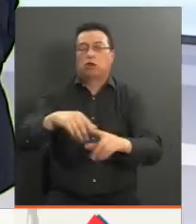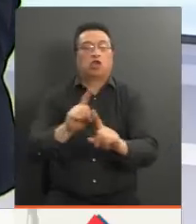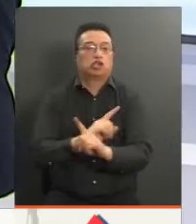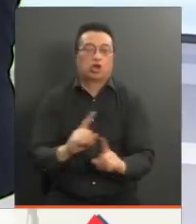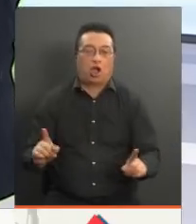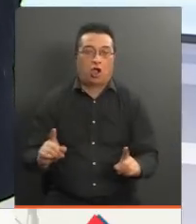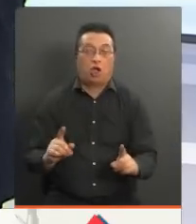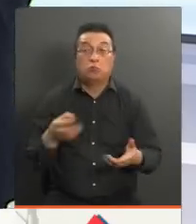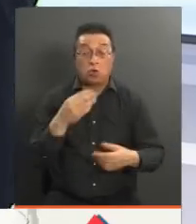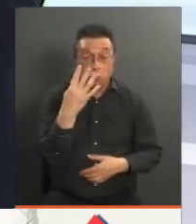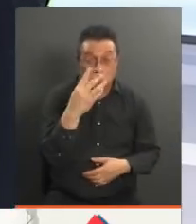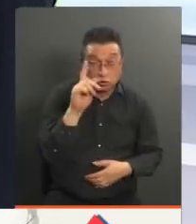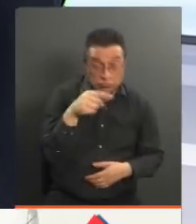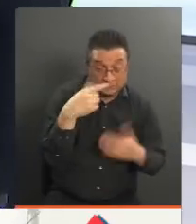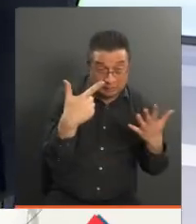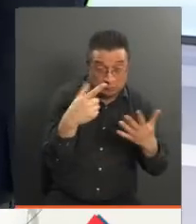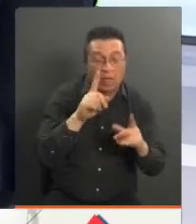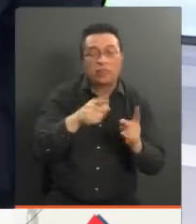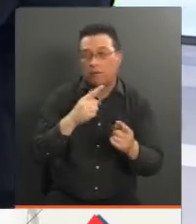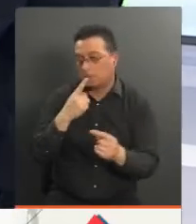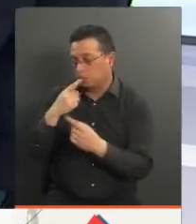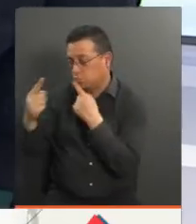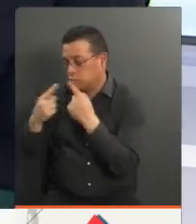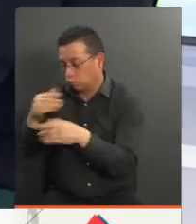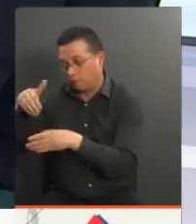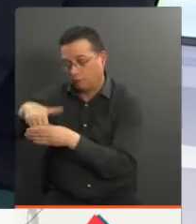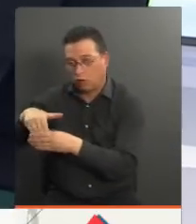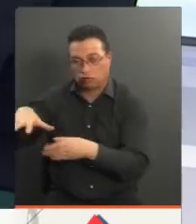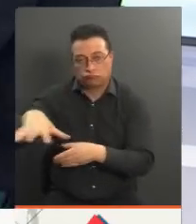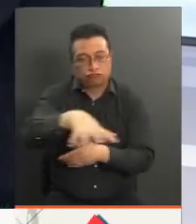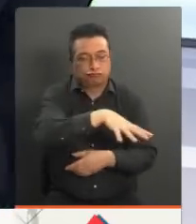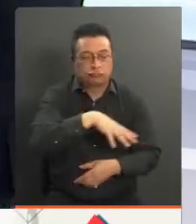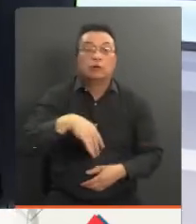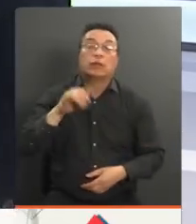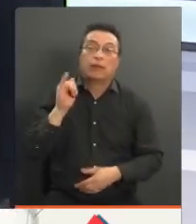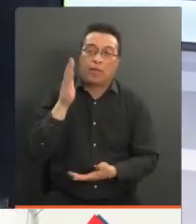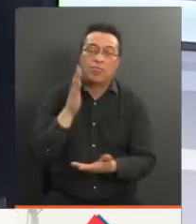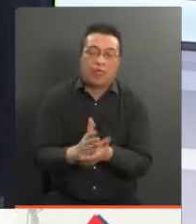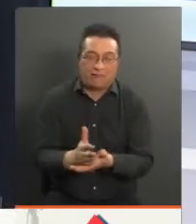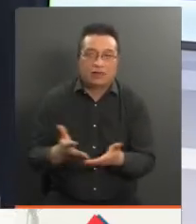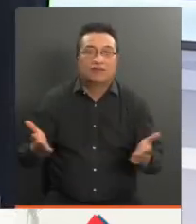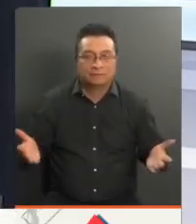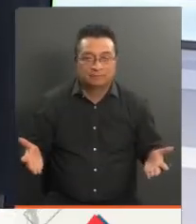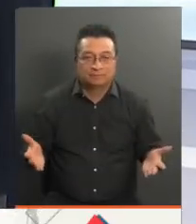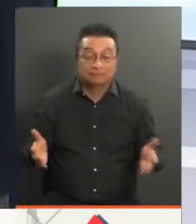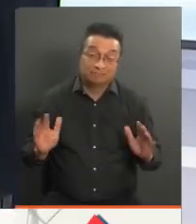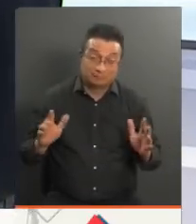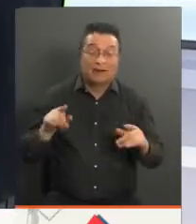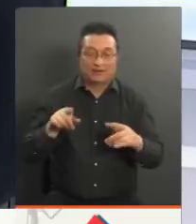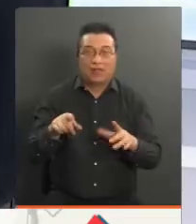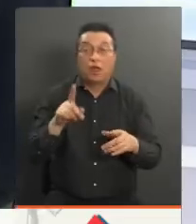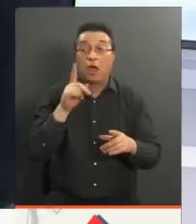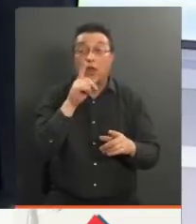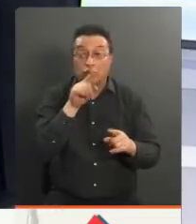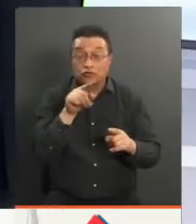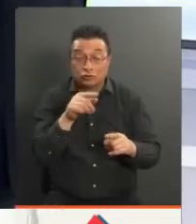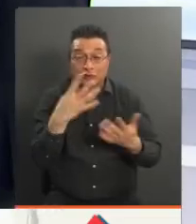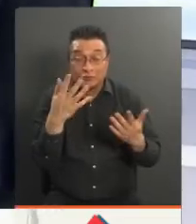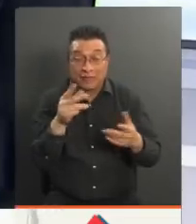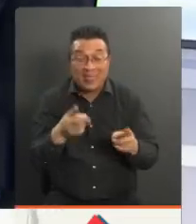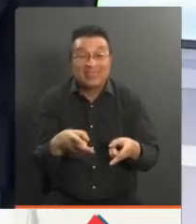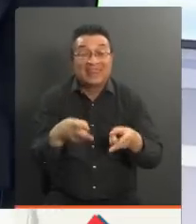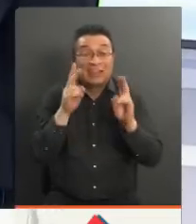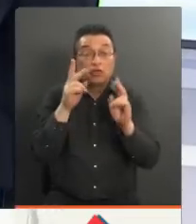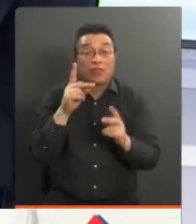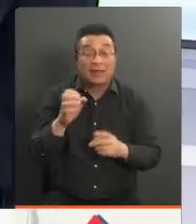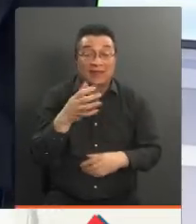logras 4/7, tienes que ir a un referéndum para estas materias esenciales que te mencionaba. Sí, a esas, Exactamente. Por ejemplo, esto último, Ramón, lo de los derechos de agua,